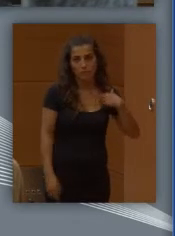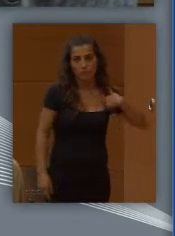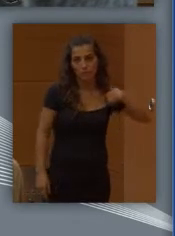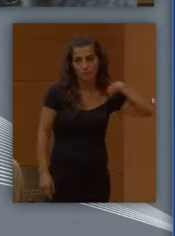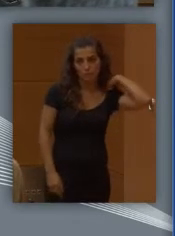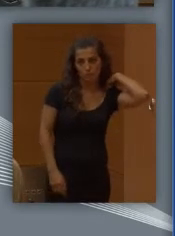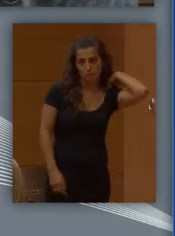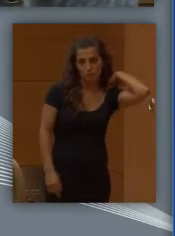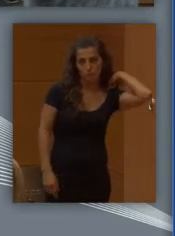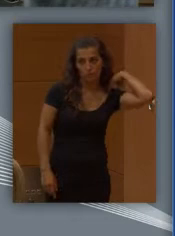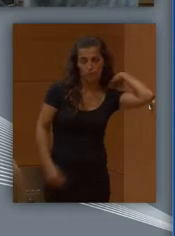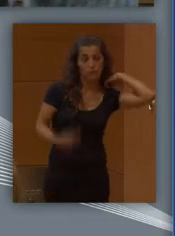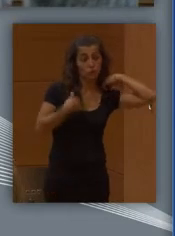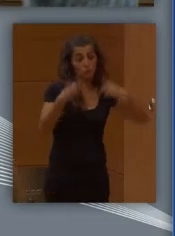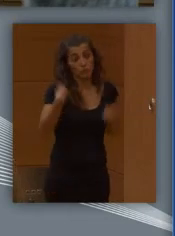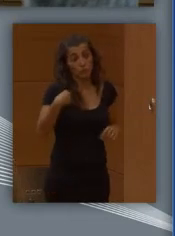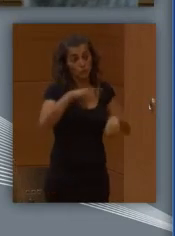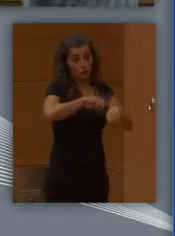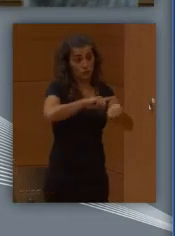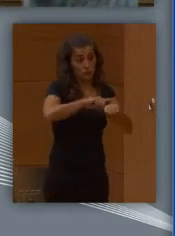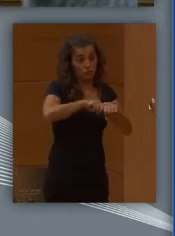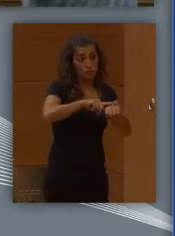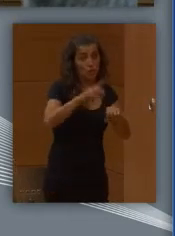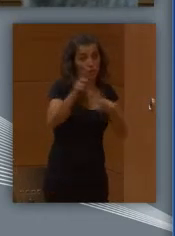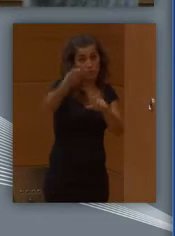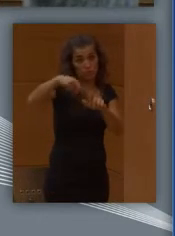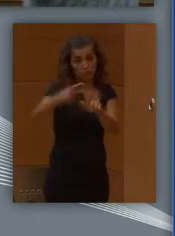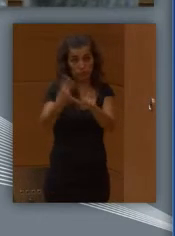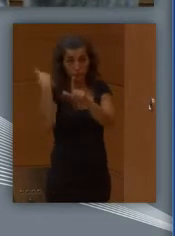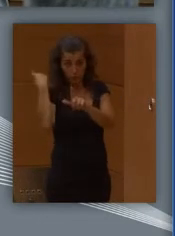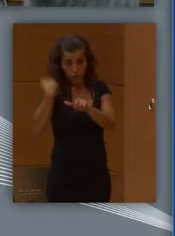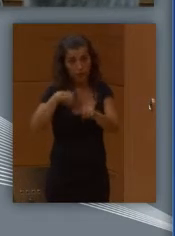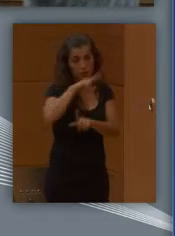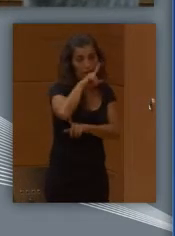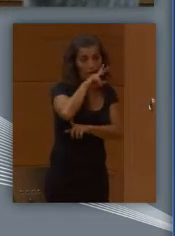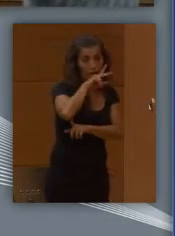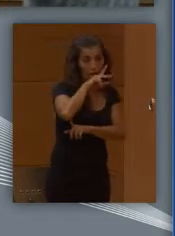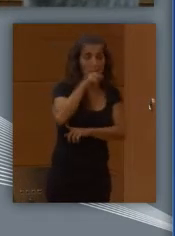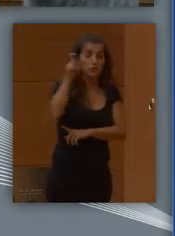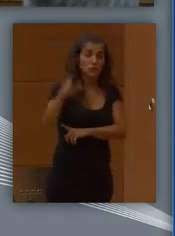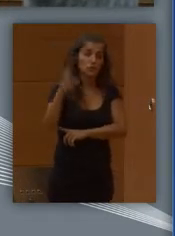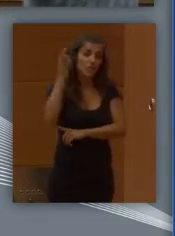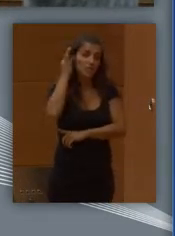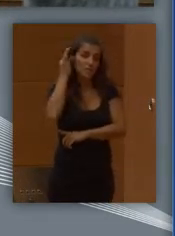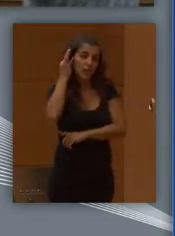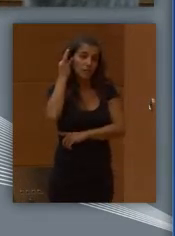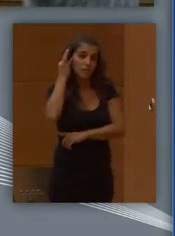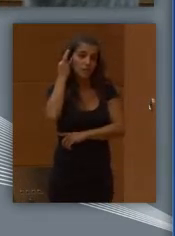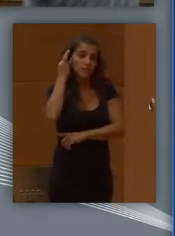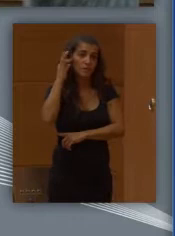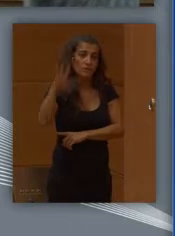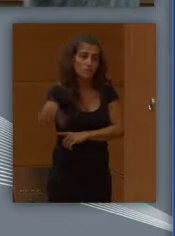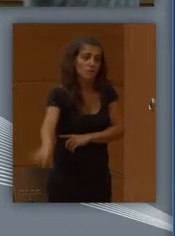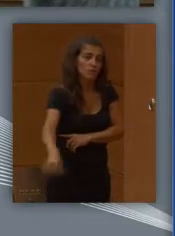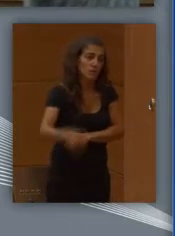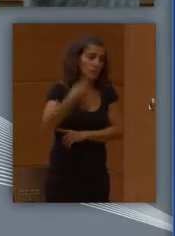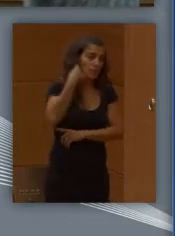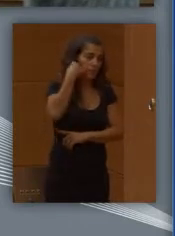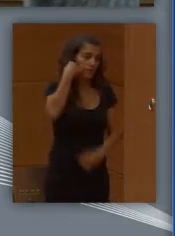Vamos a ver, lo voy a ir narrando también, como una chica coge el